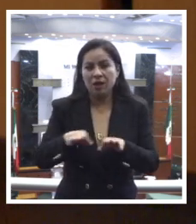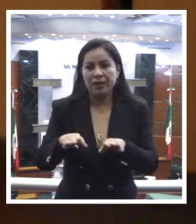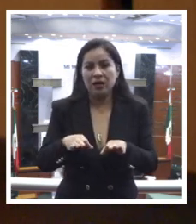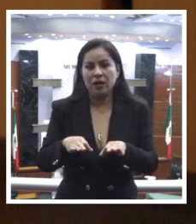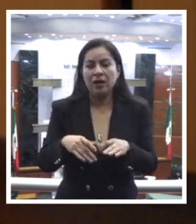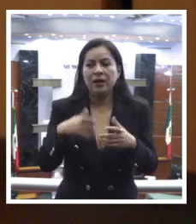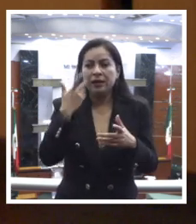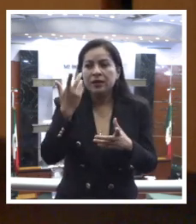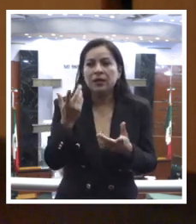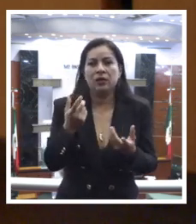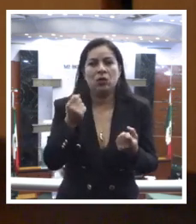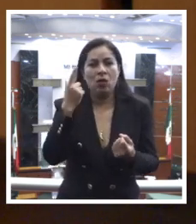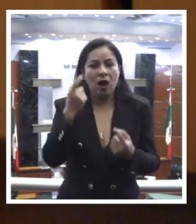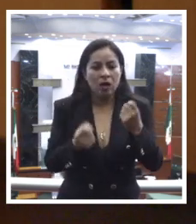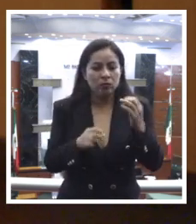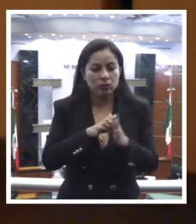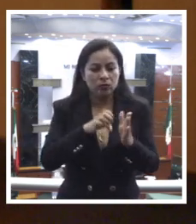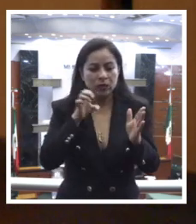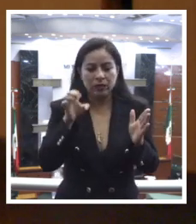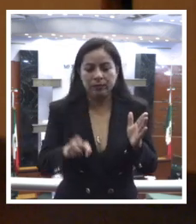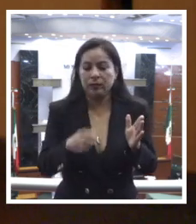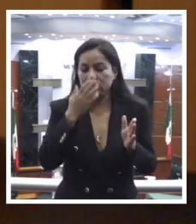Quiero poner algunos ejemplos.